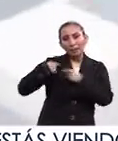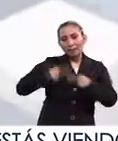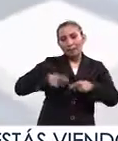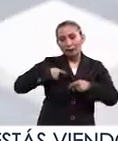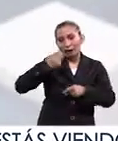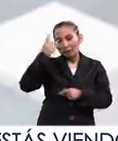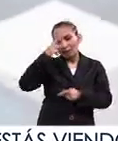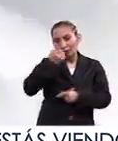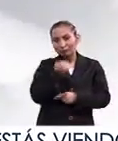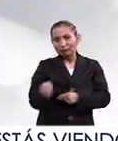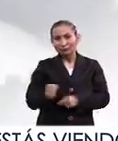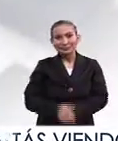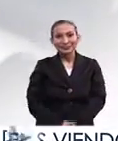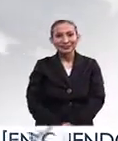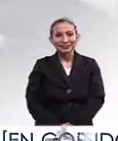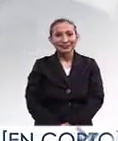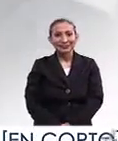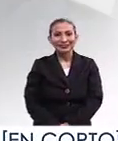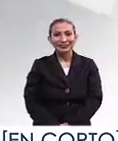otro mexicano destacado.